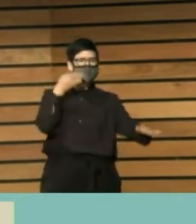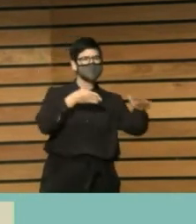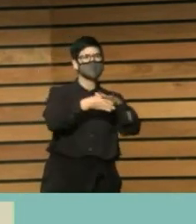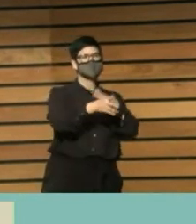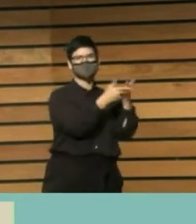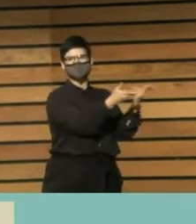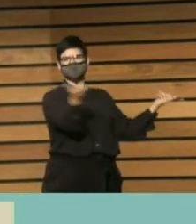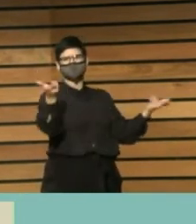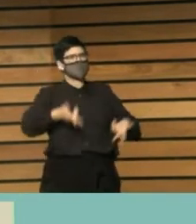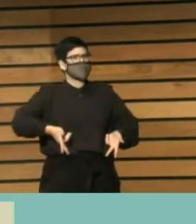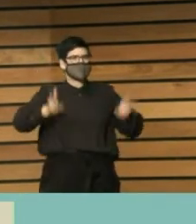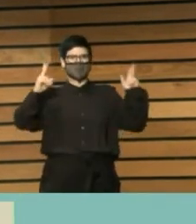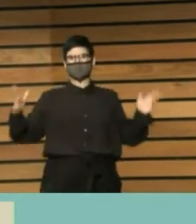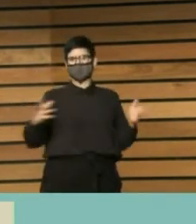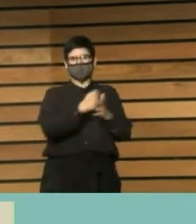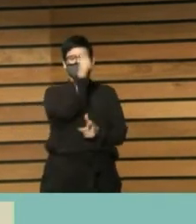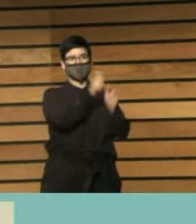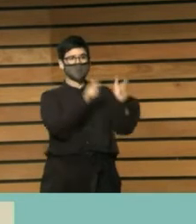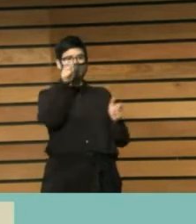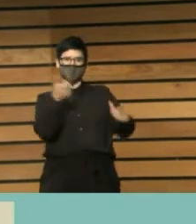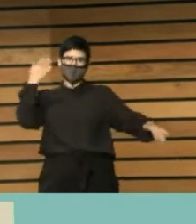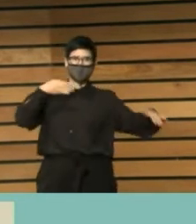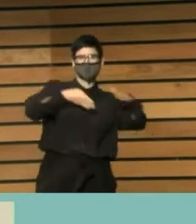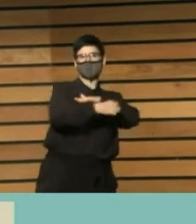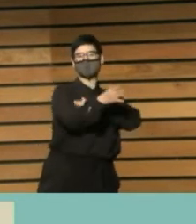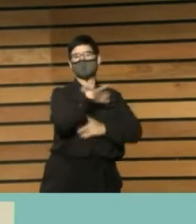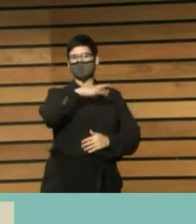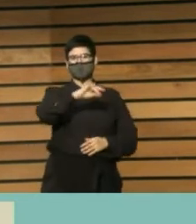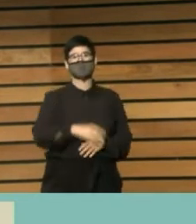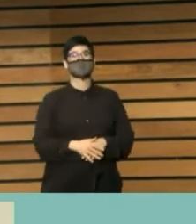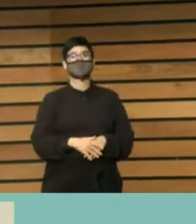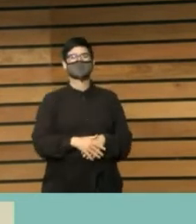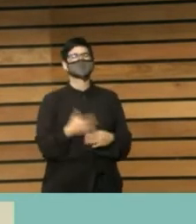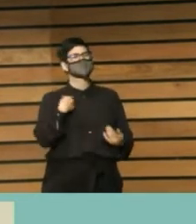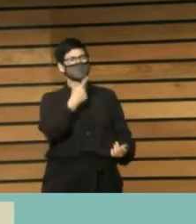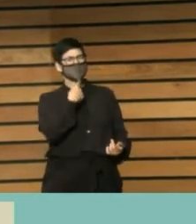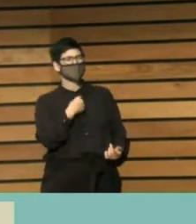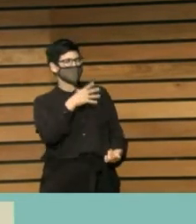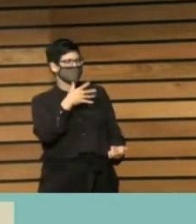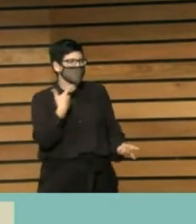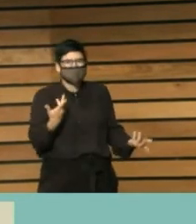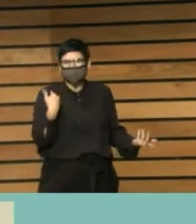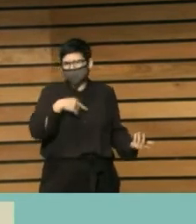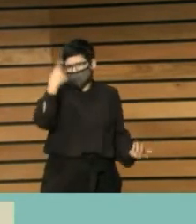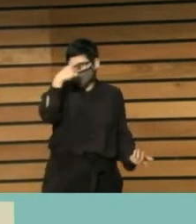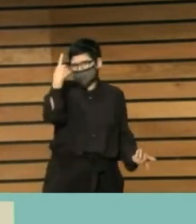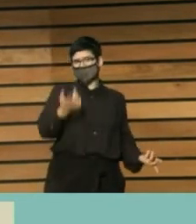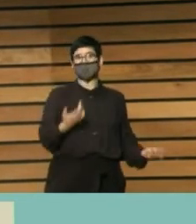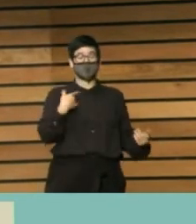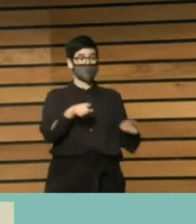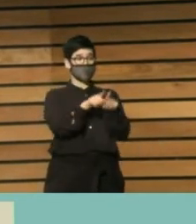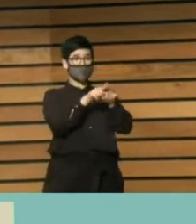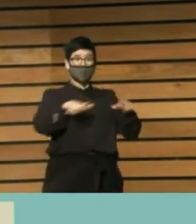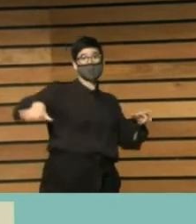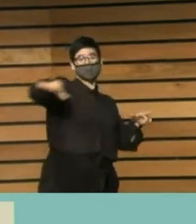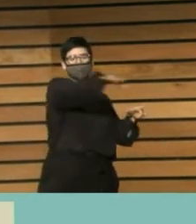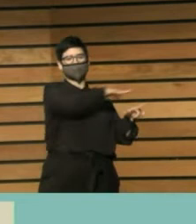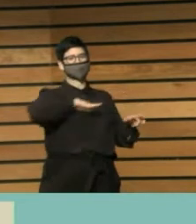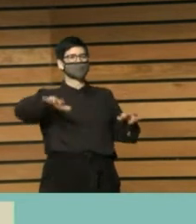qué nos dices eso? Bueno, porque son espacios, esto hace de nuestros espacios un espacio singulares y